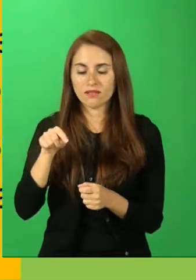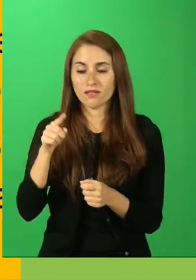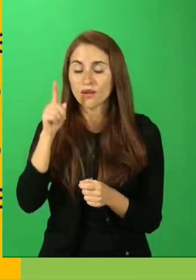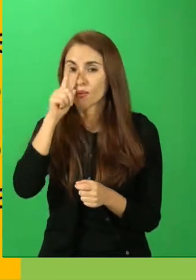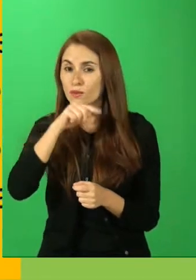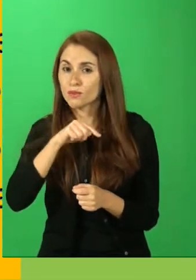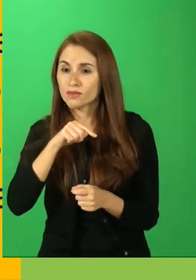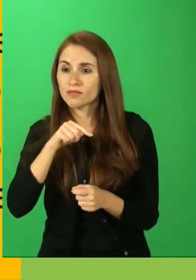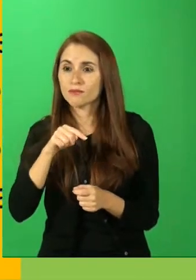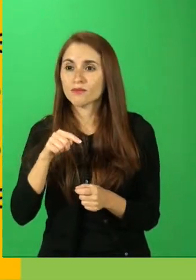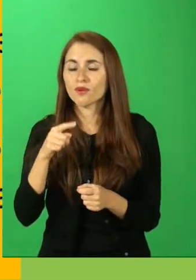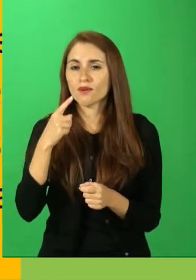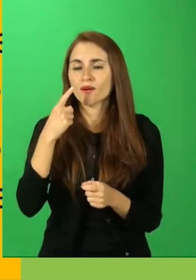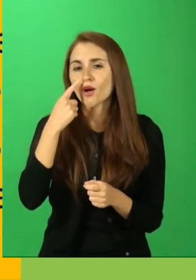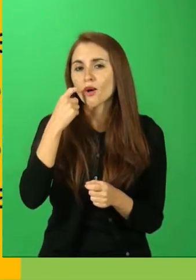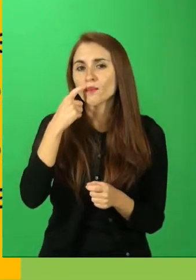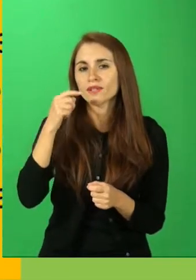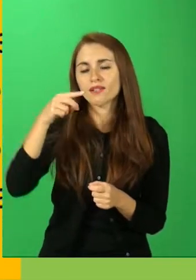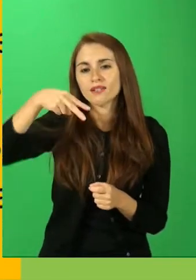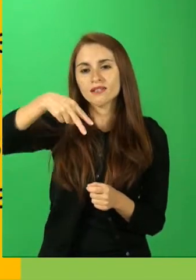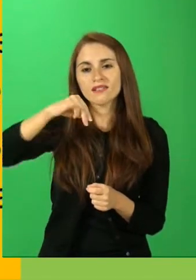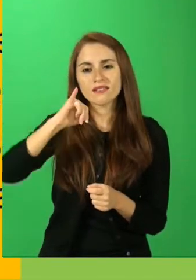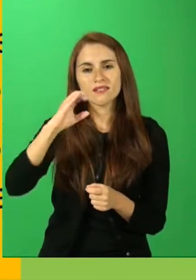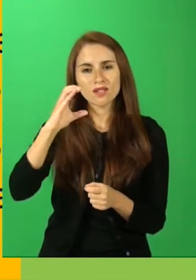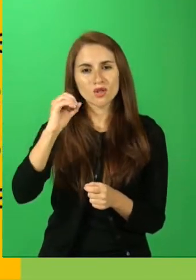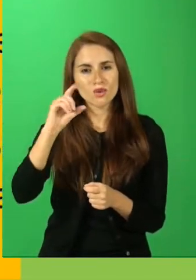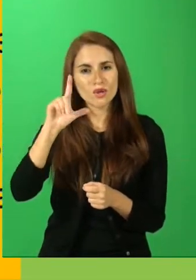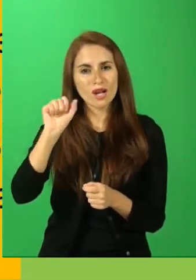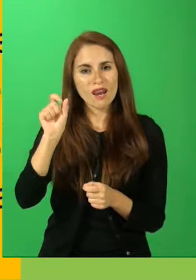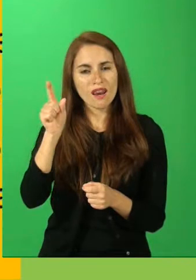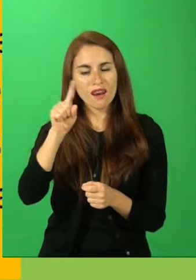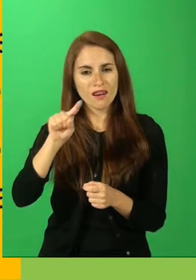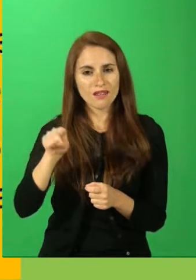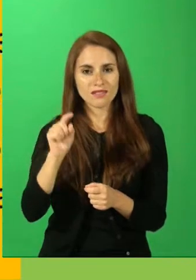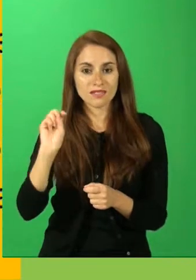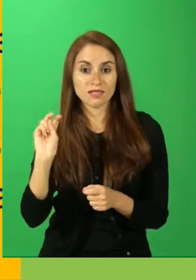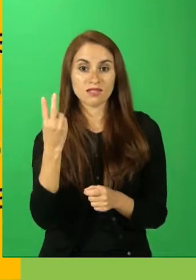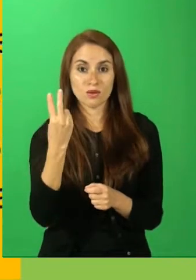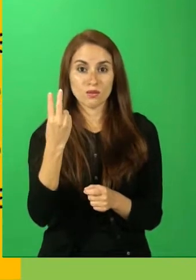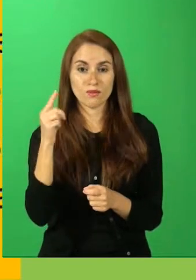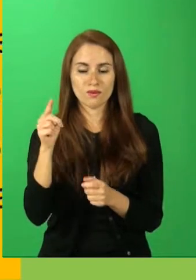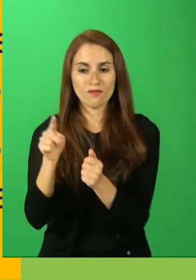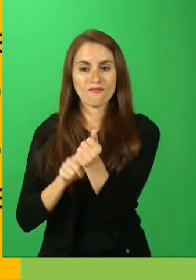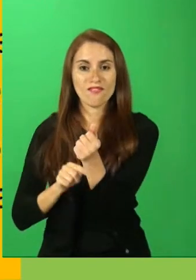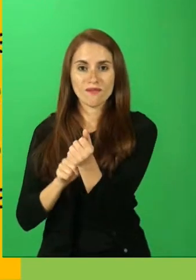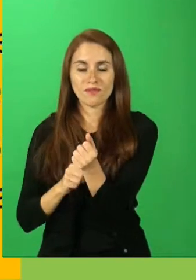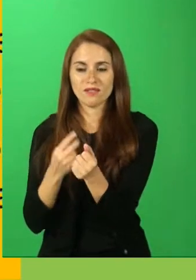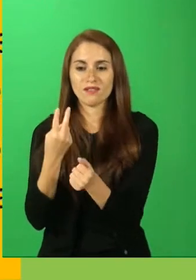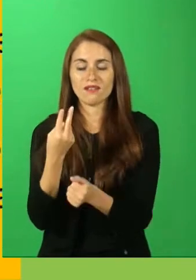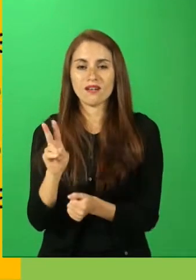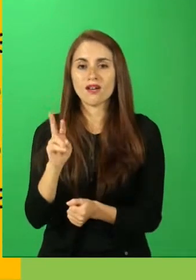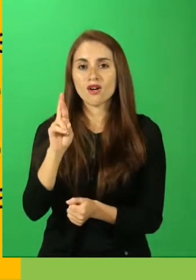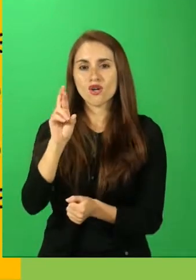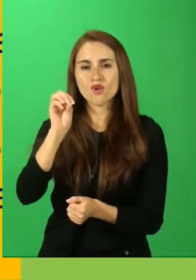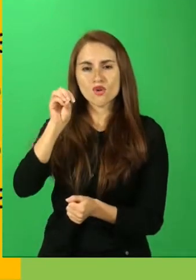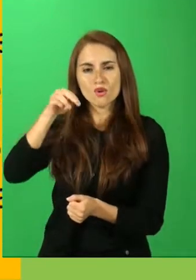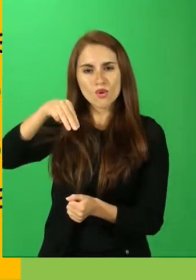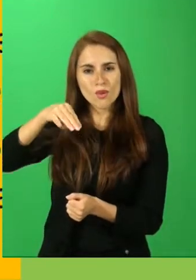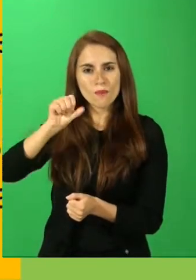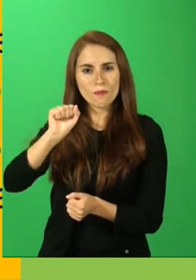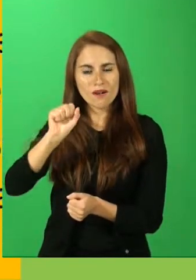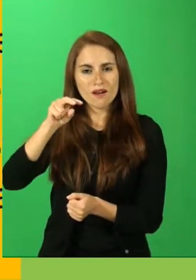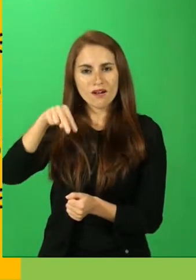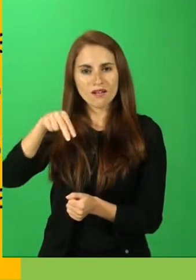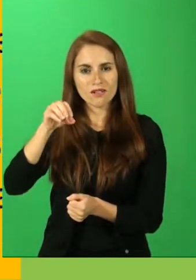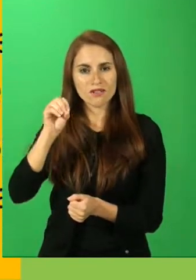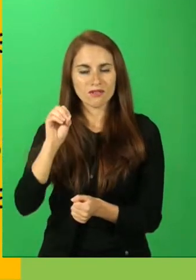monarcas fue Nicolás II, de la dinastía o de la familia de los Romanov. Este gobernante tenía